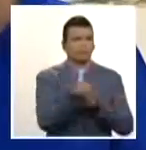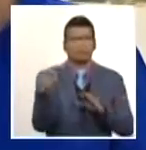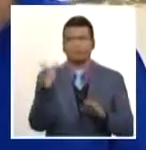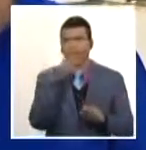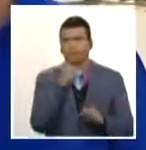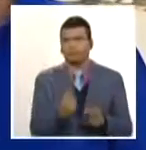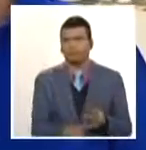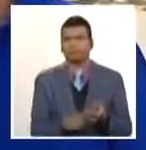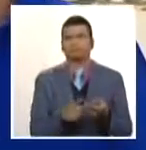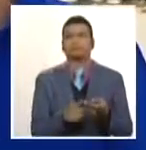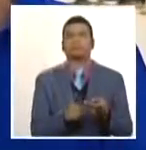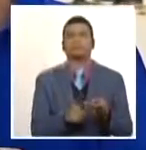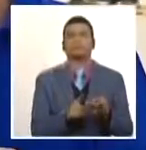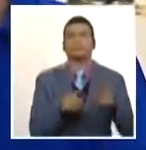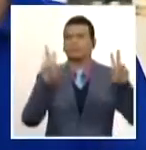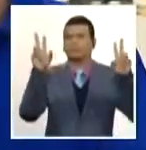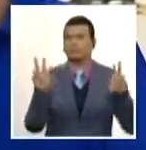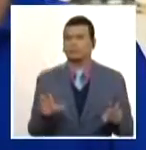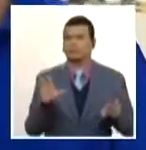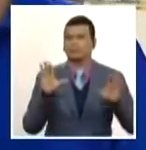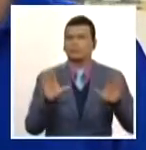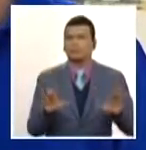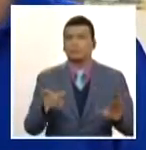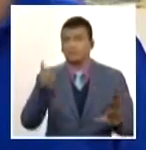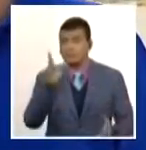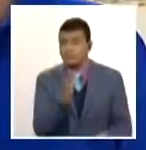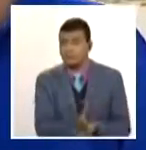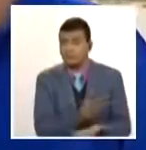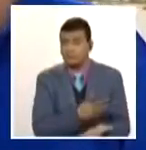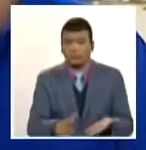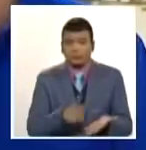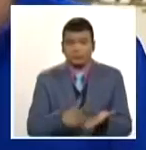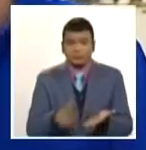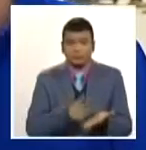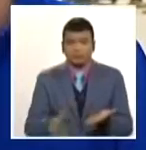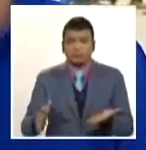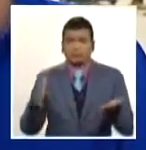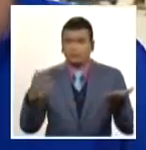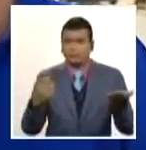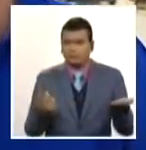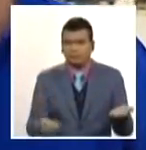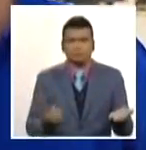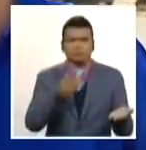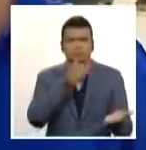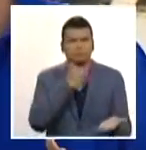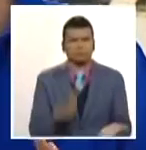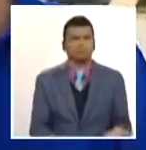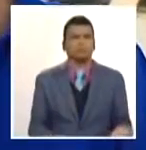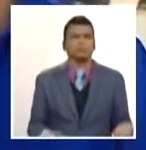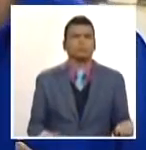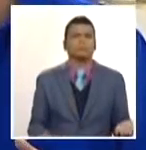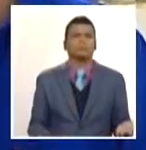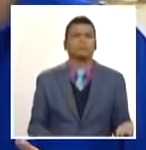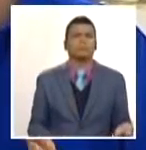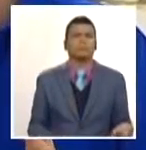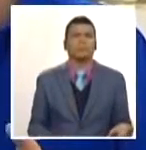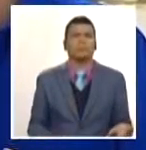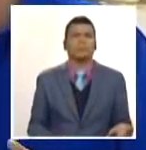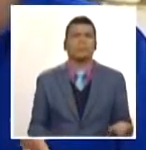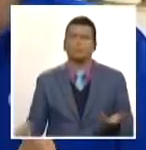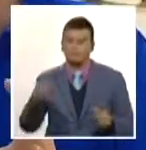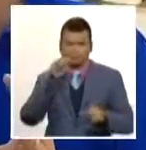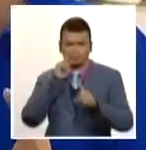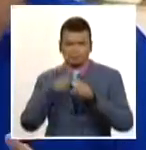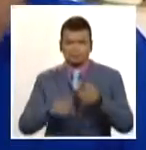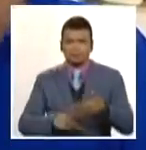de basuras. El tema de prestar unos primeros auxilios de manera rápida, oportuna, tampoco existe. De modo que vamos a hacer un gran